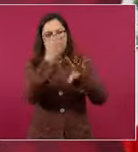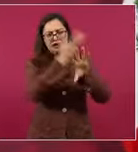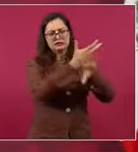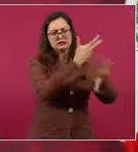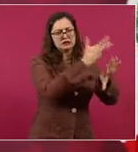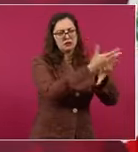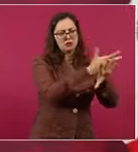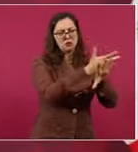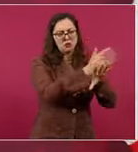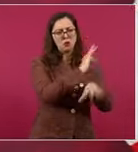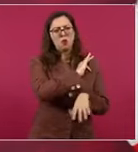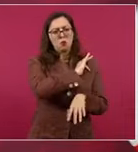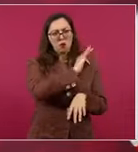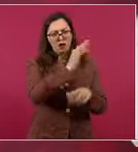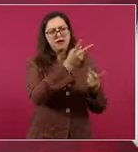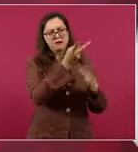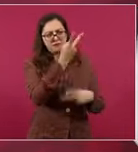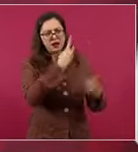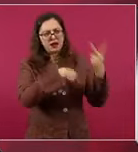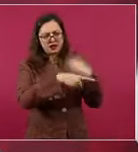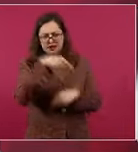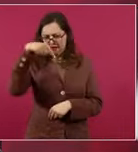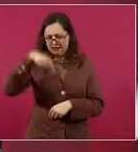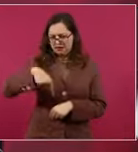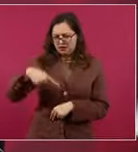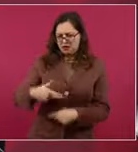nuestro territorio, nuestra soberanía.